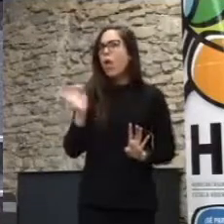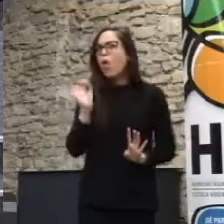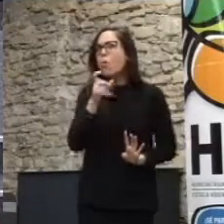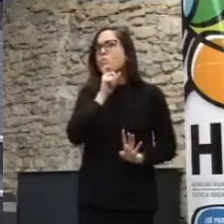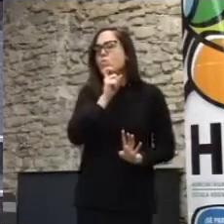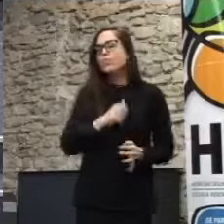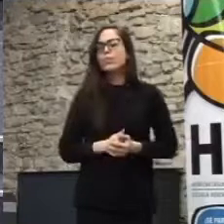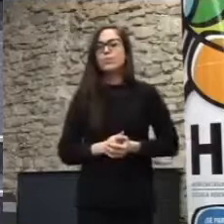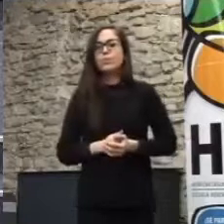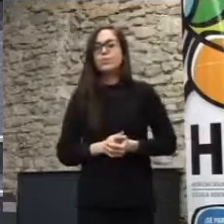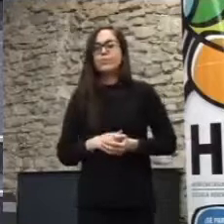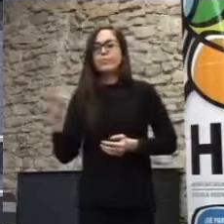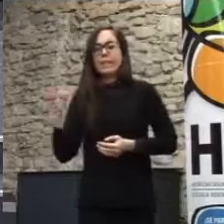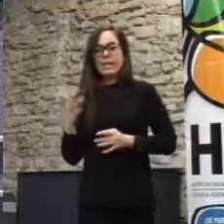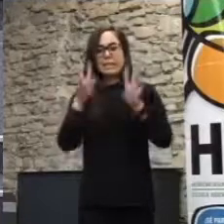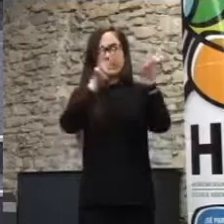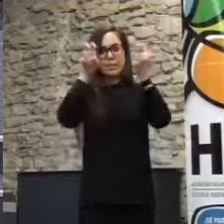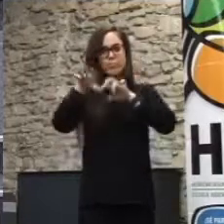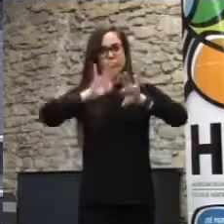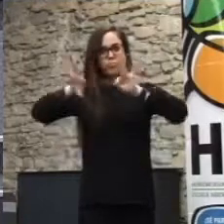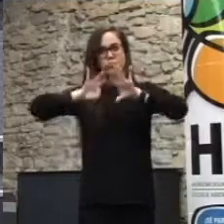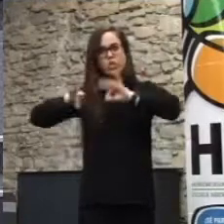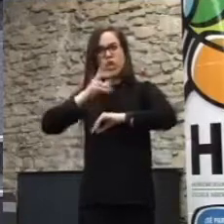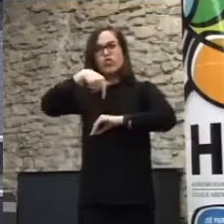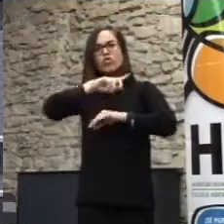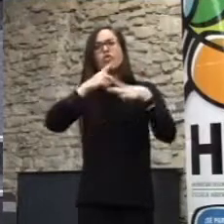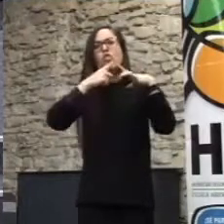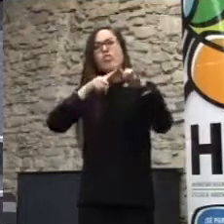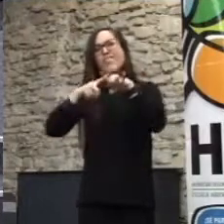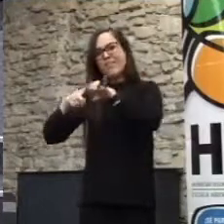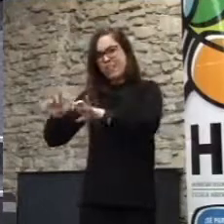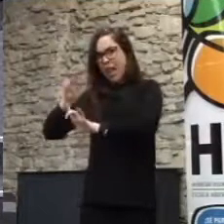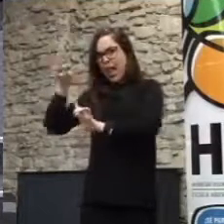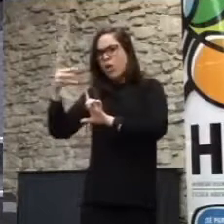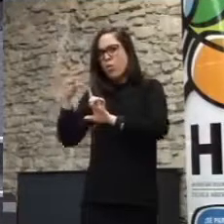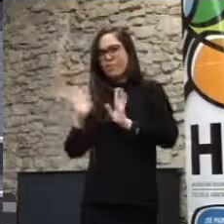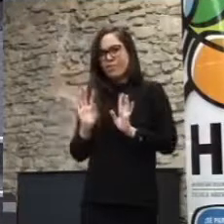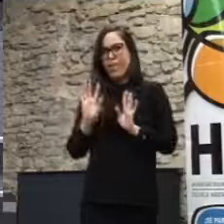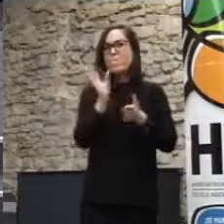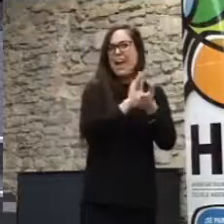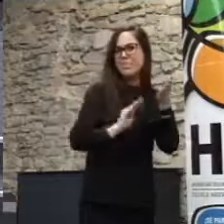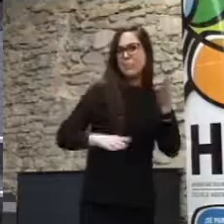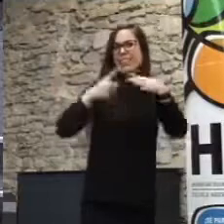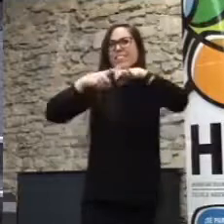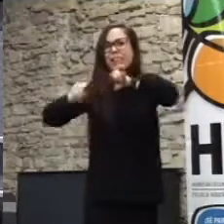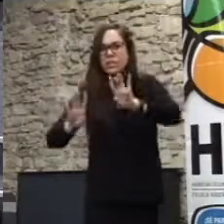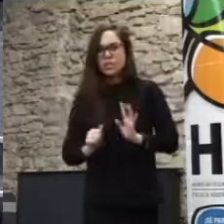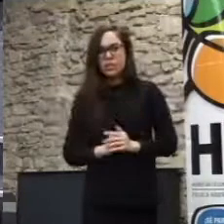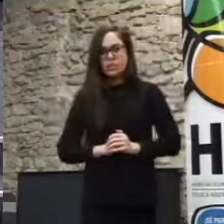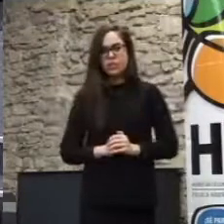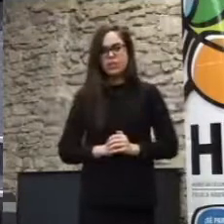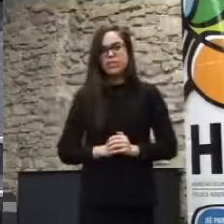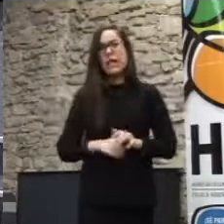Pues la selección de temas la hacemos de manera diferenciada para la web y para el papel, porque no son los mismos los